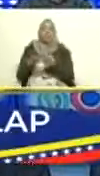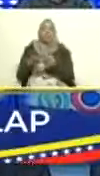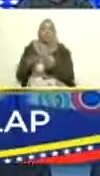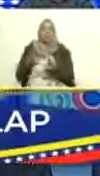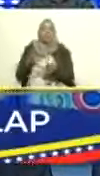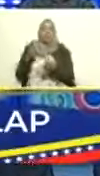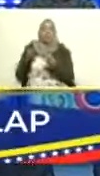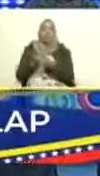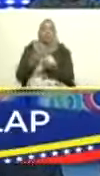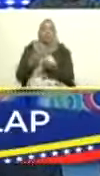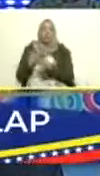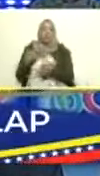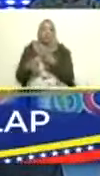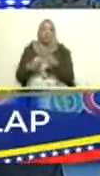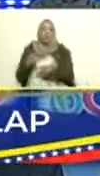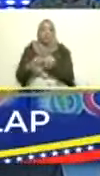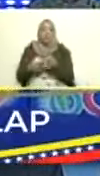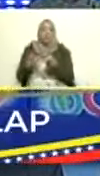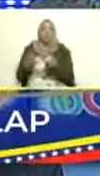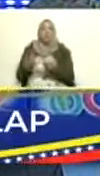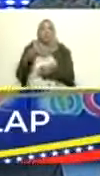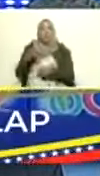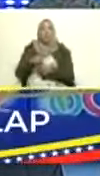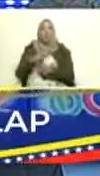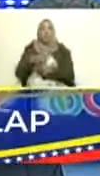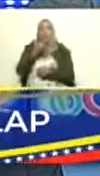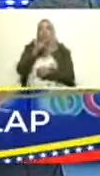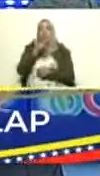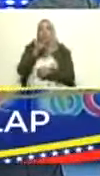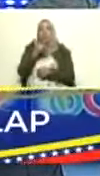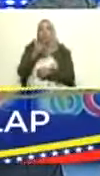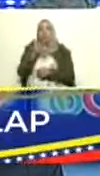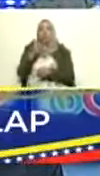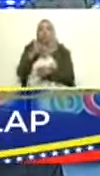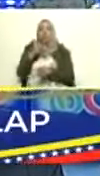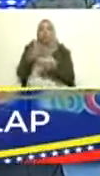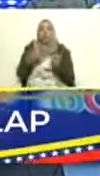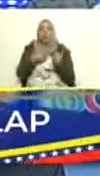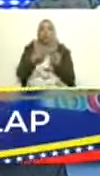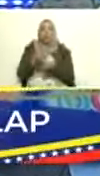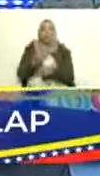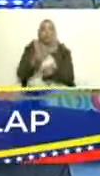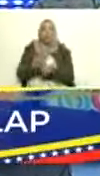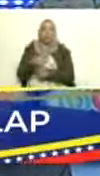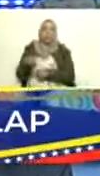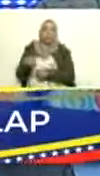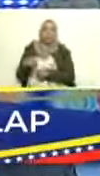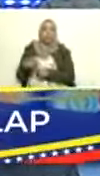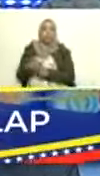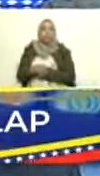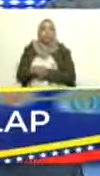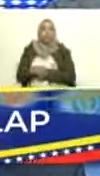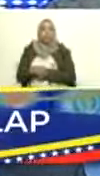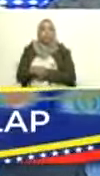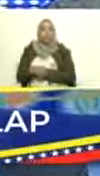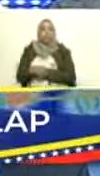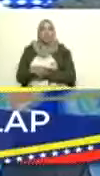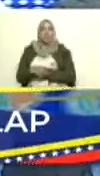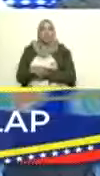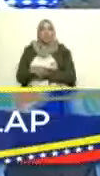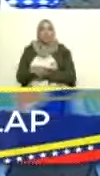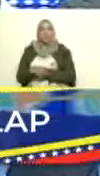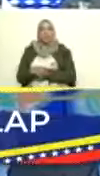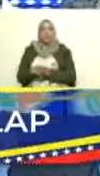de abastecimiento y producción? Emotivo ese abrazo, allí se toma su respectiva fotografía, también se anima con